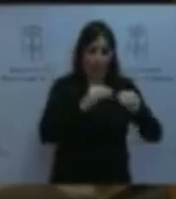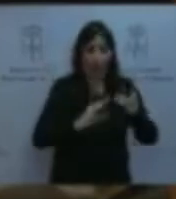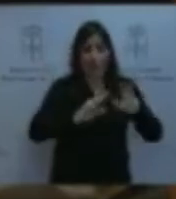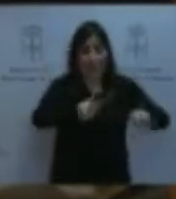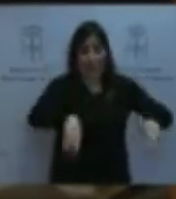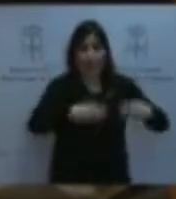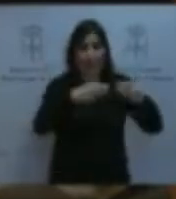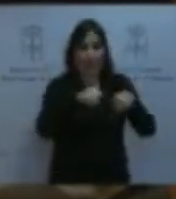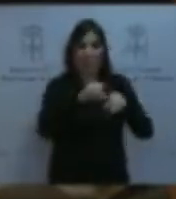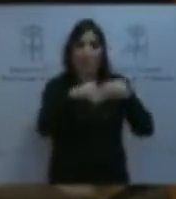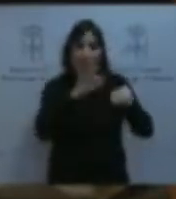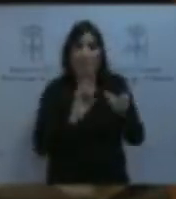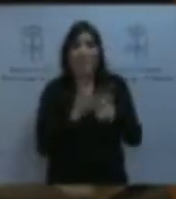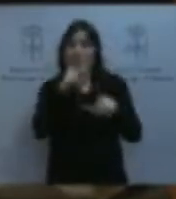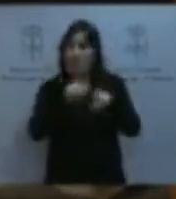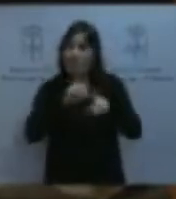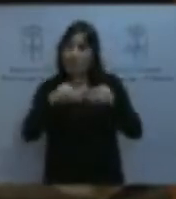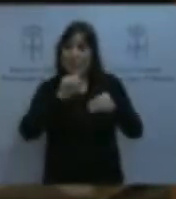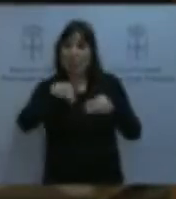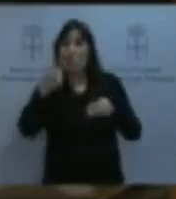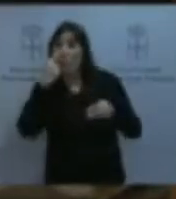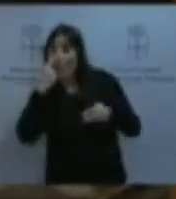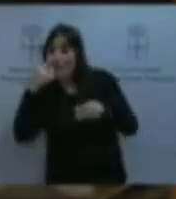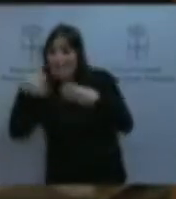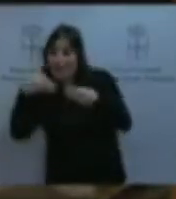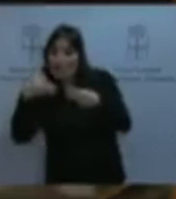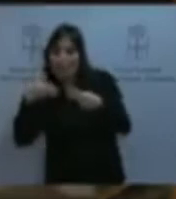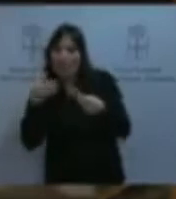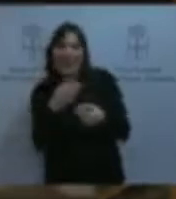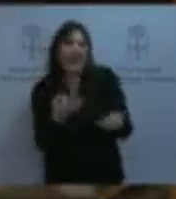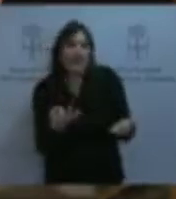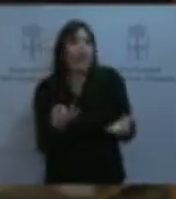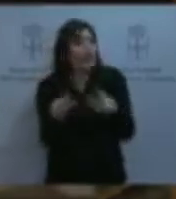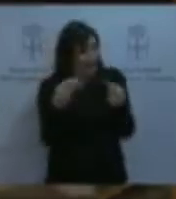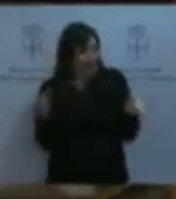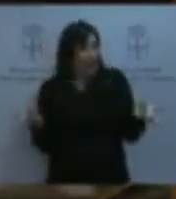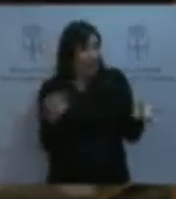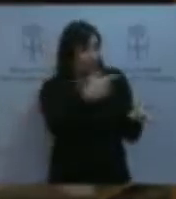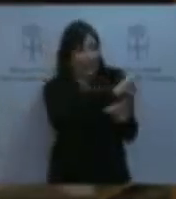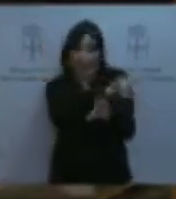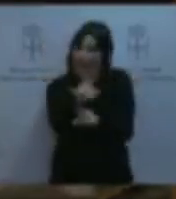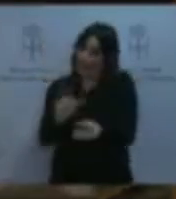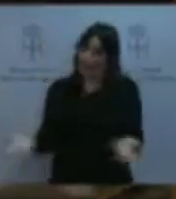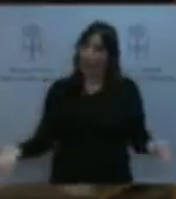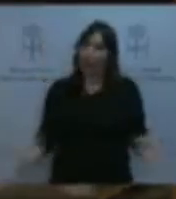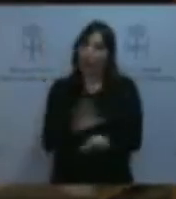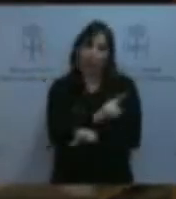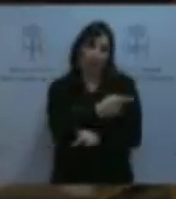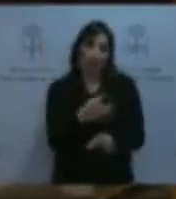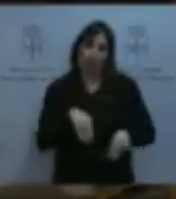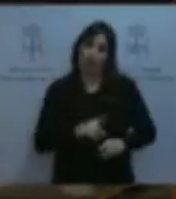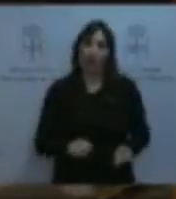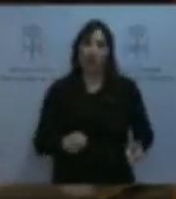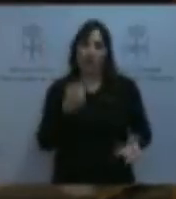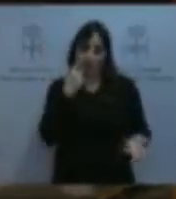huele a plástico, es muy probable que sea plástico. No se deje usted engañar por su consejero. Pero lo más importante y lo más preocupante